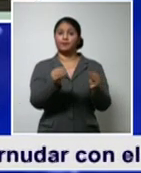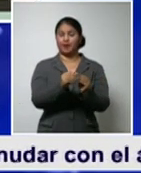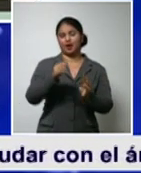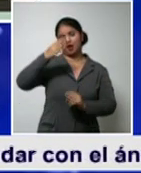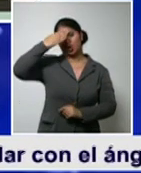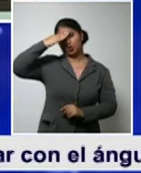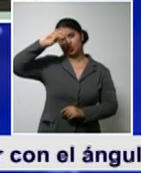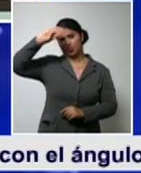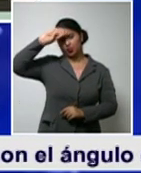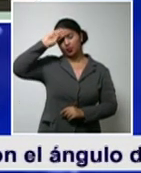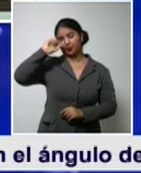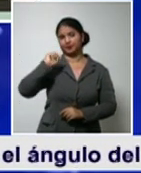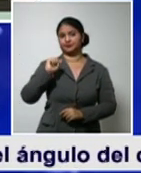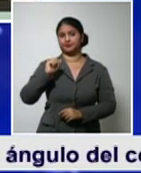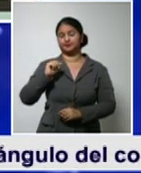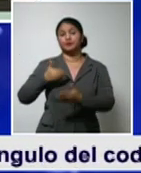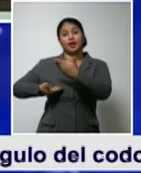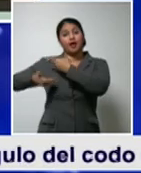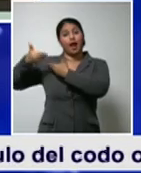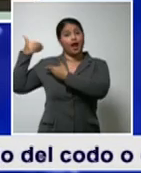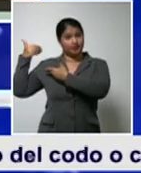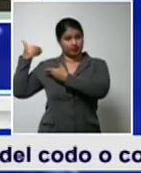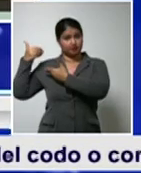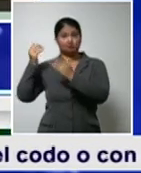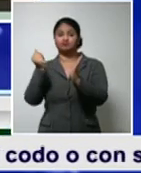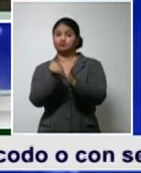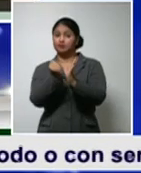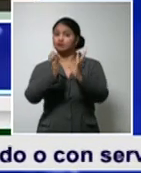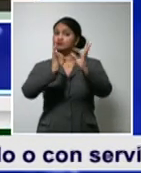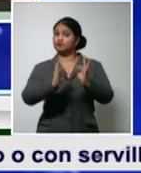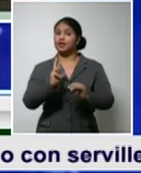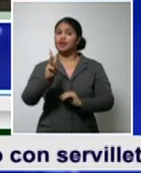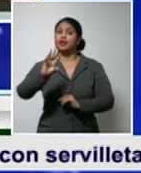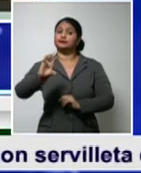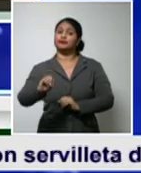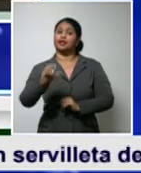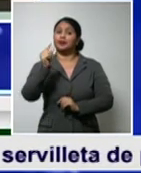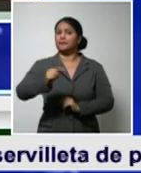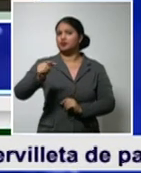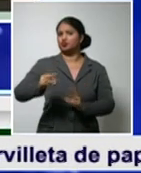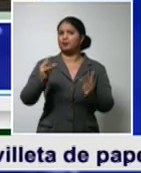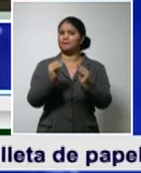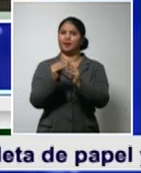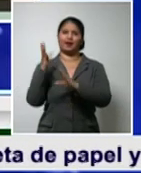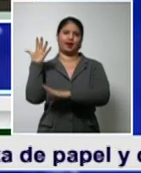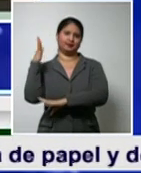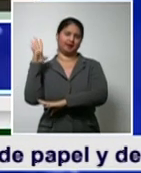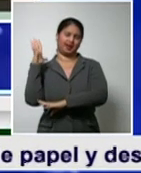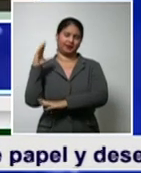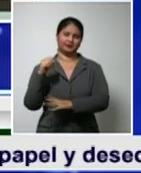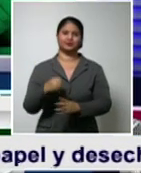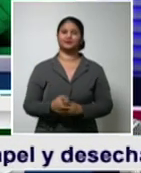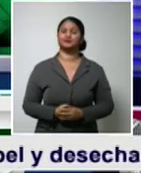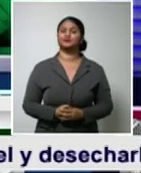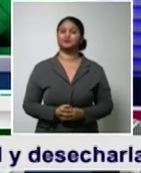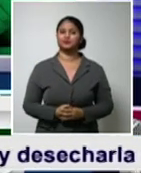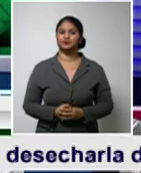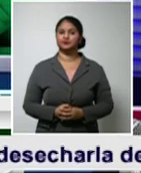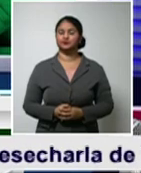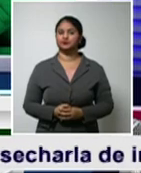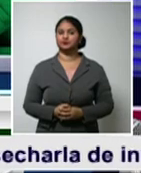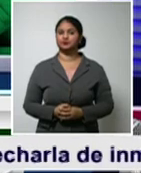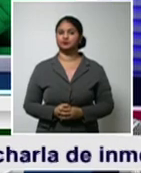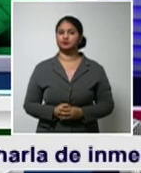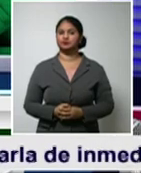ayer también 30 personas con COVID-19 importadas que habían regresado recientemente